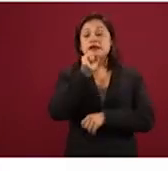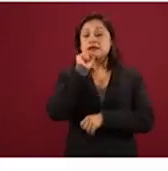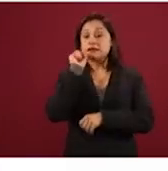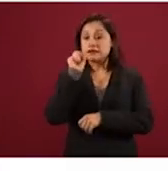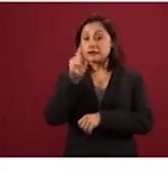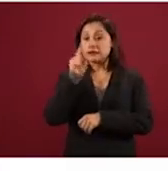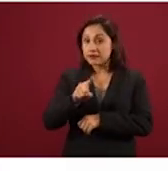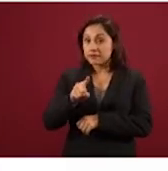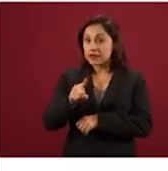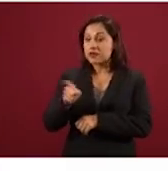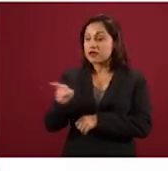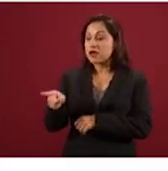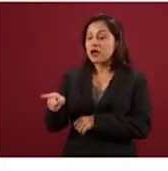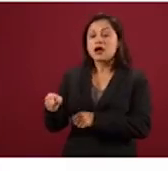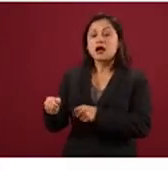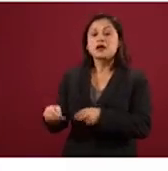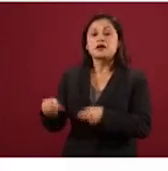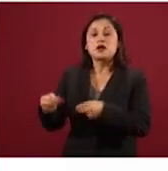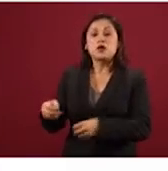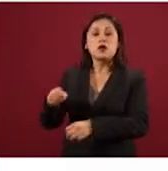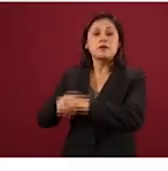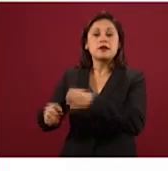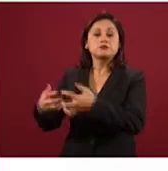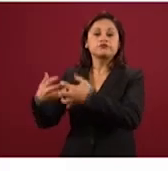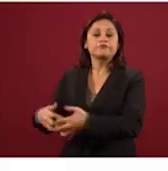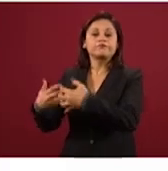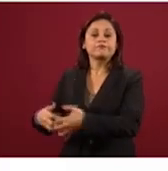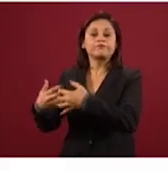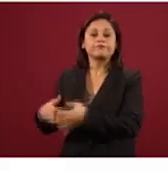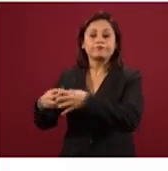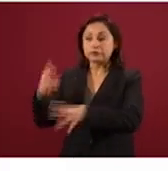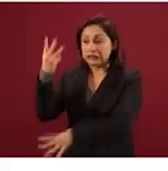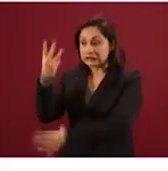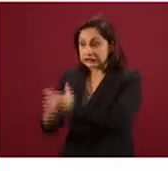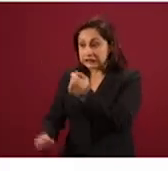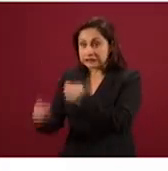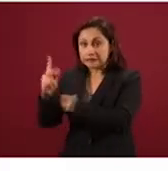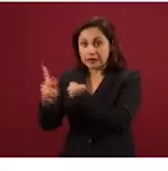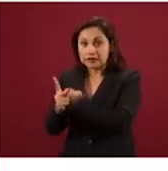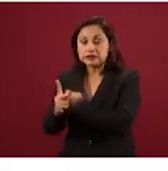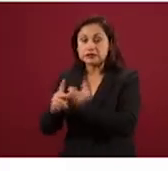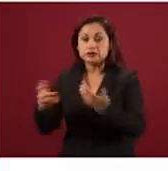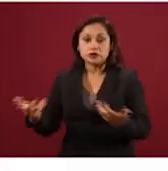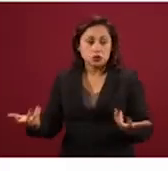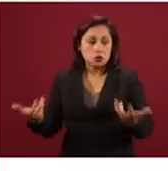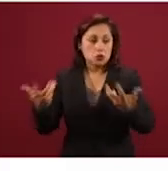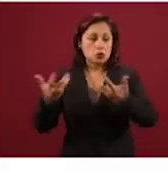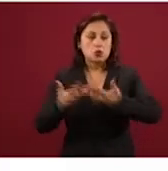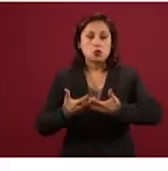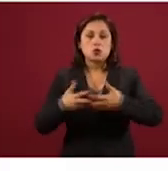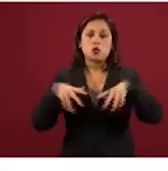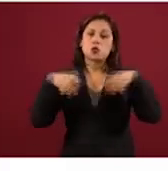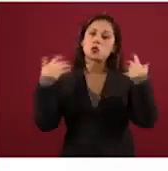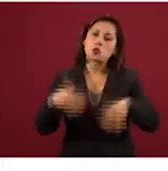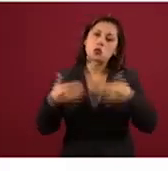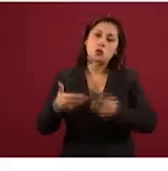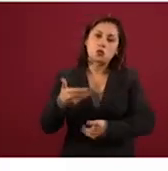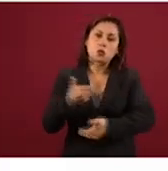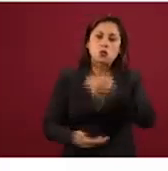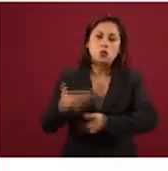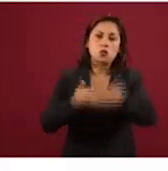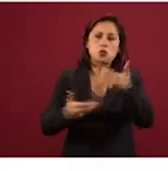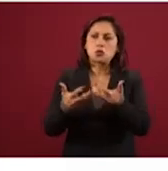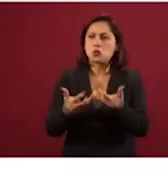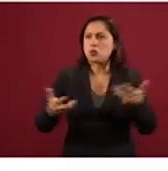de producción de estos tres países. Entonces, si sumamos esto, nos da el mercado más grande del